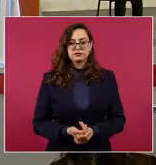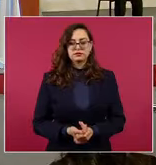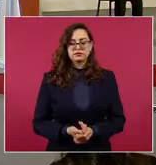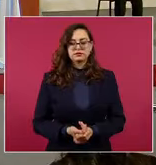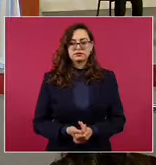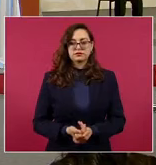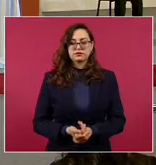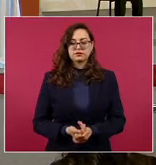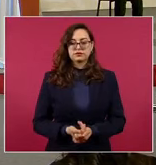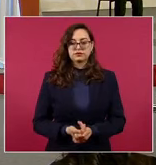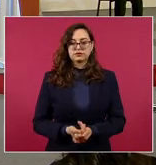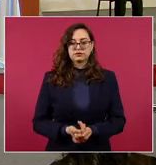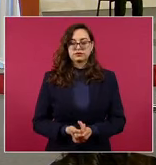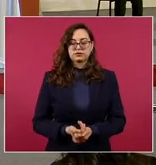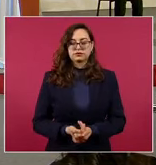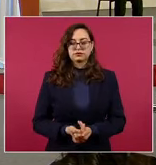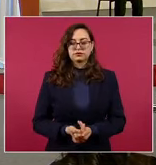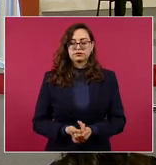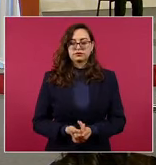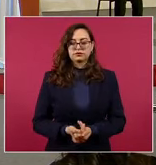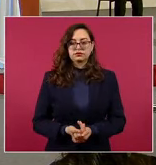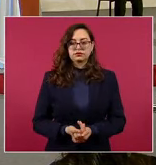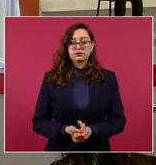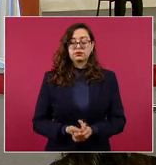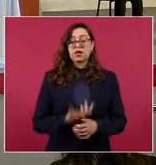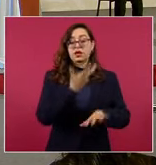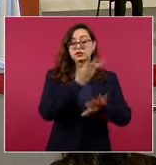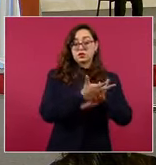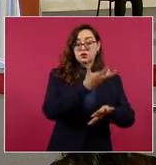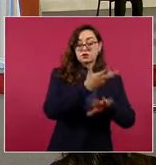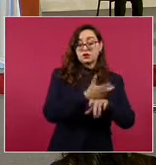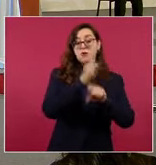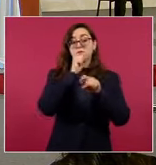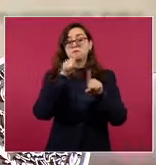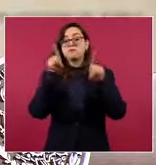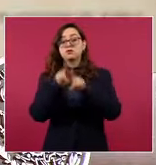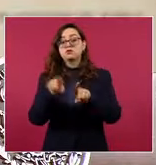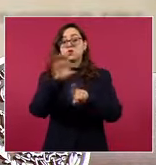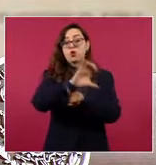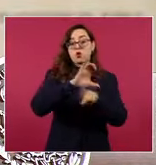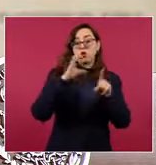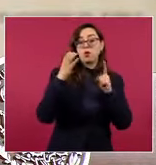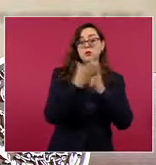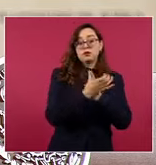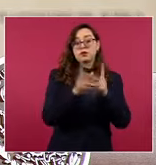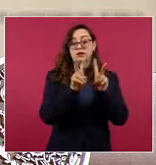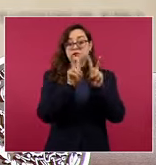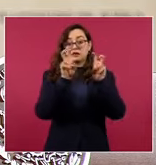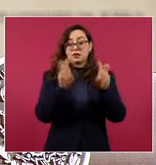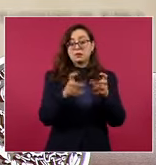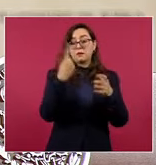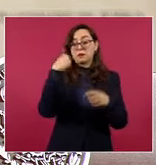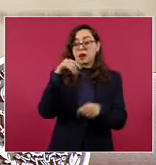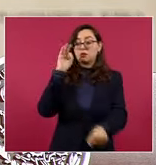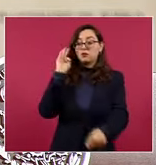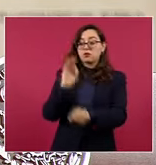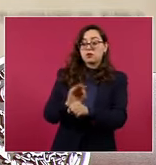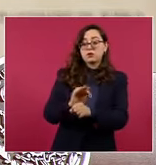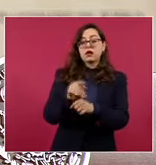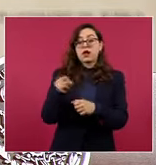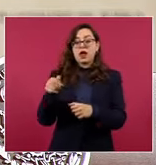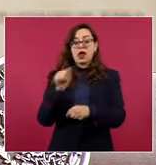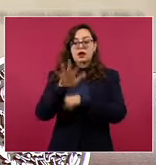Comité Internacional sobre el Tráfico de Especies de Flora y Fauna en el tema de la vaquita. En lo que se